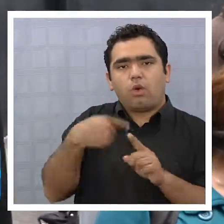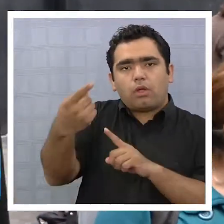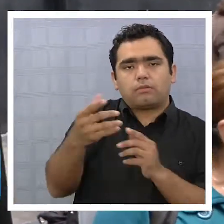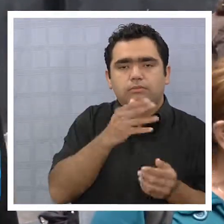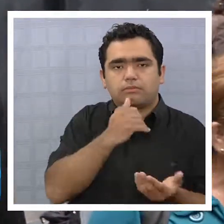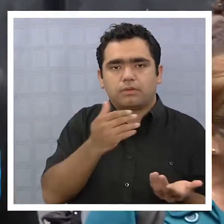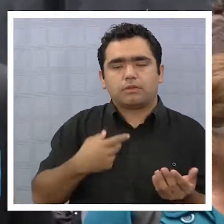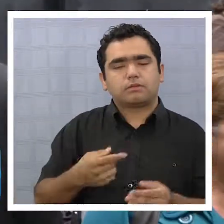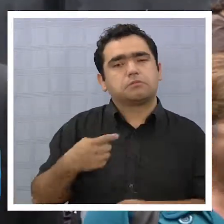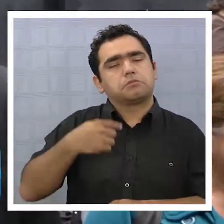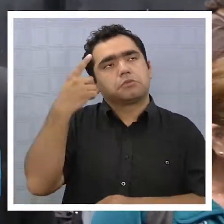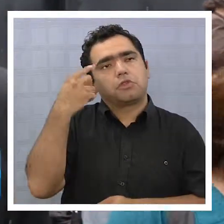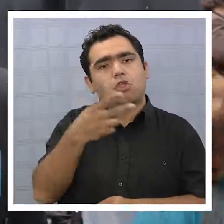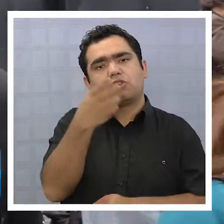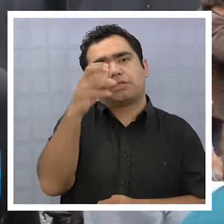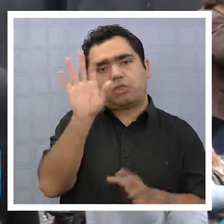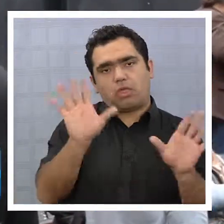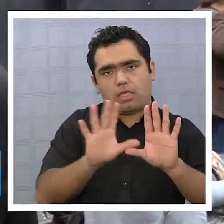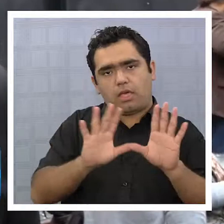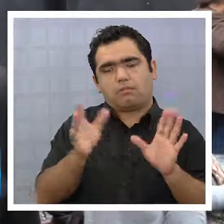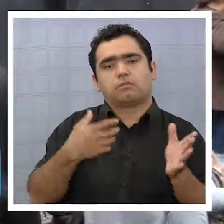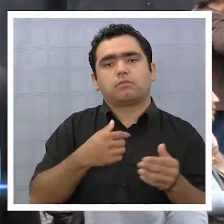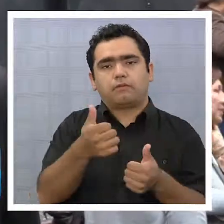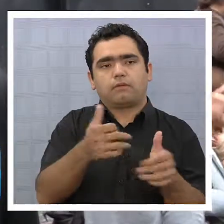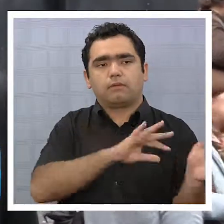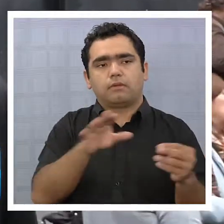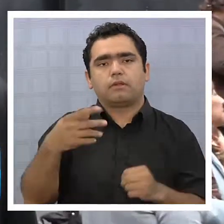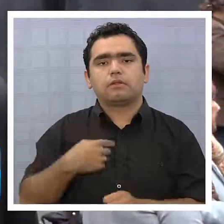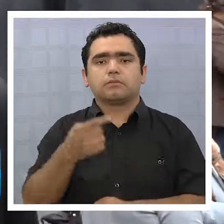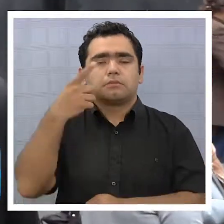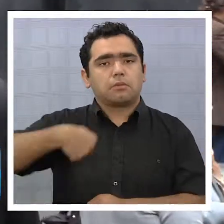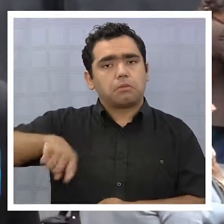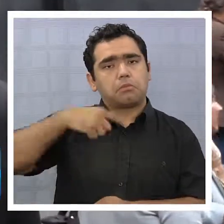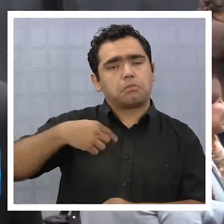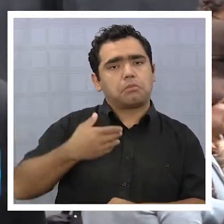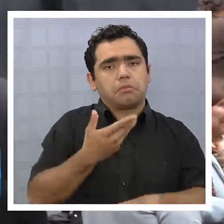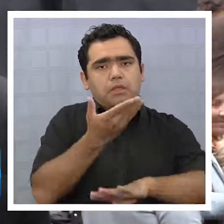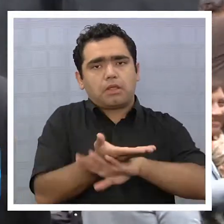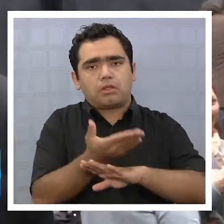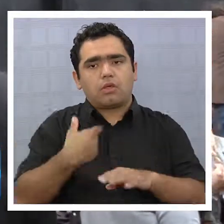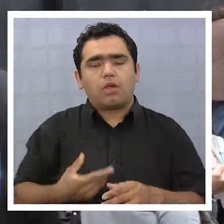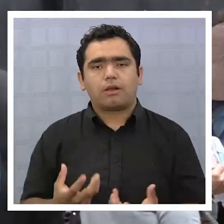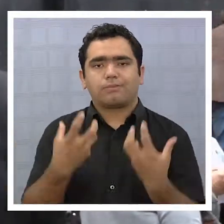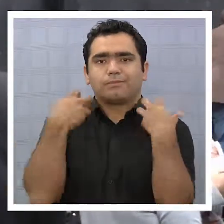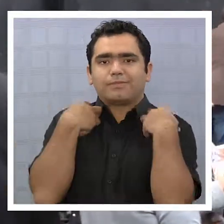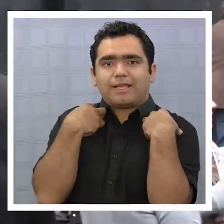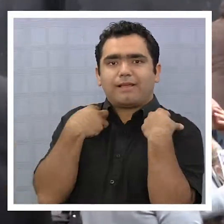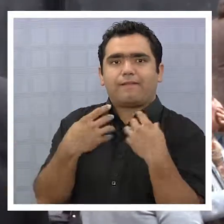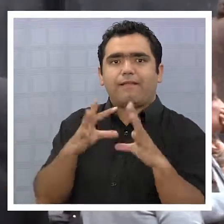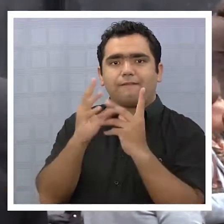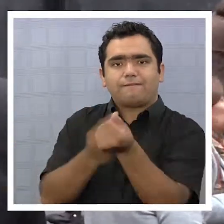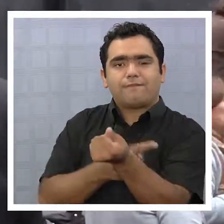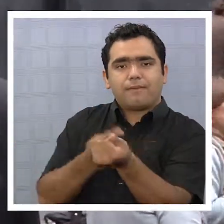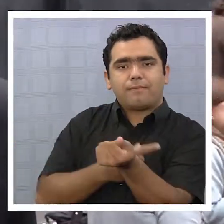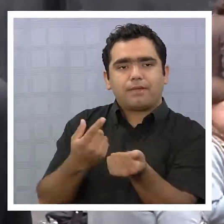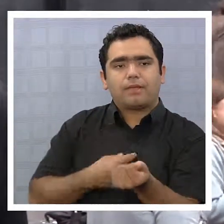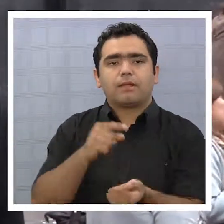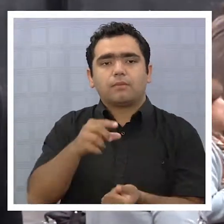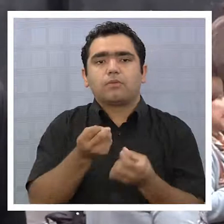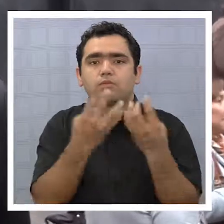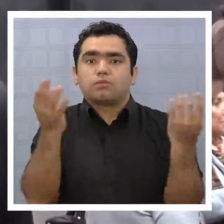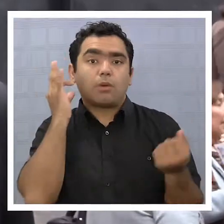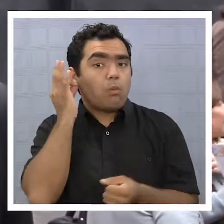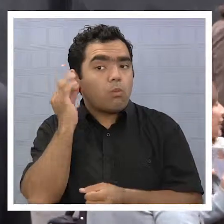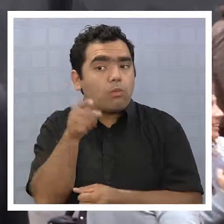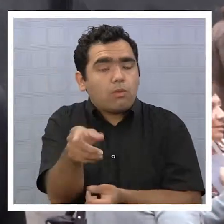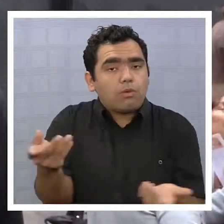se lleva 210 que estamos diciendo nosotros que se aumente la asignación por carga familiar de ocho mil a diez mil pesos porque muchas mujeres que están aquí deben tener